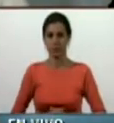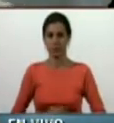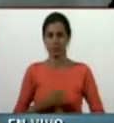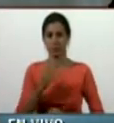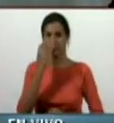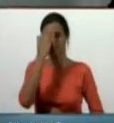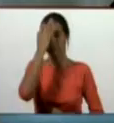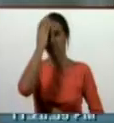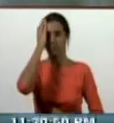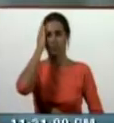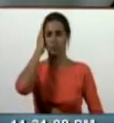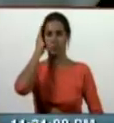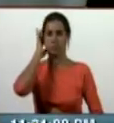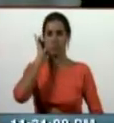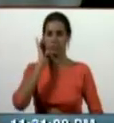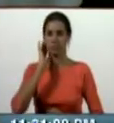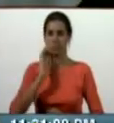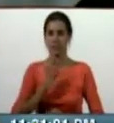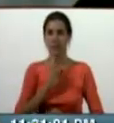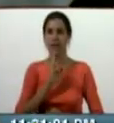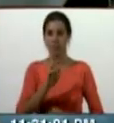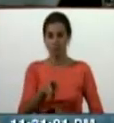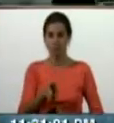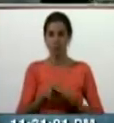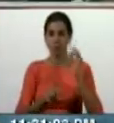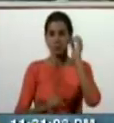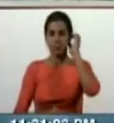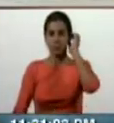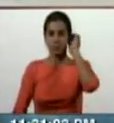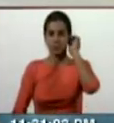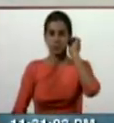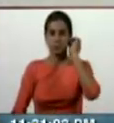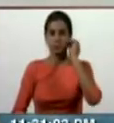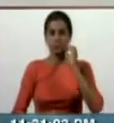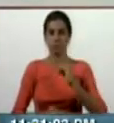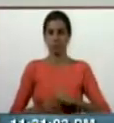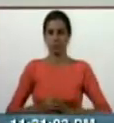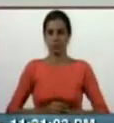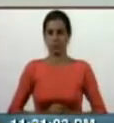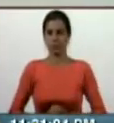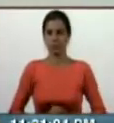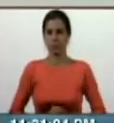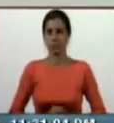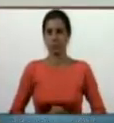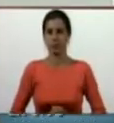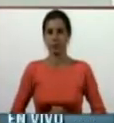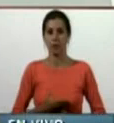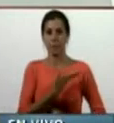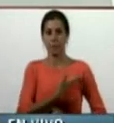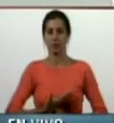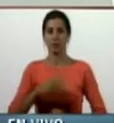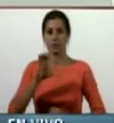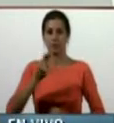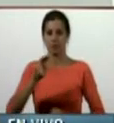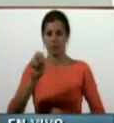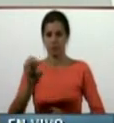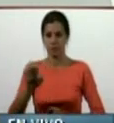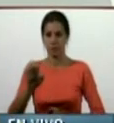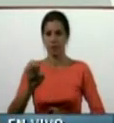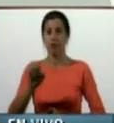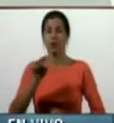de la ciudadana. Bien, los resultados que da este primer boletín ofrecido por la presidenta del Consejo Nacional Electoral,